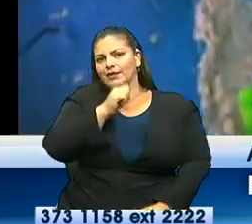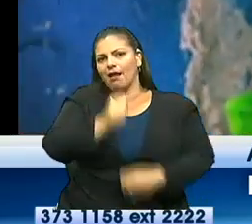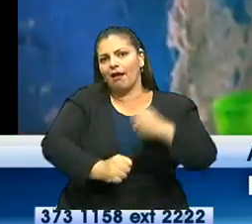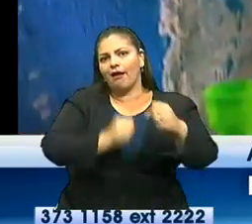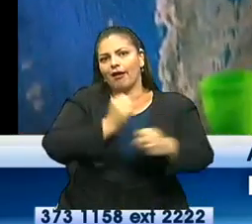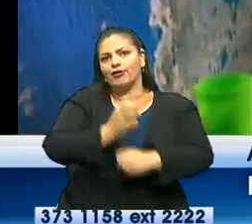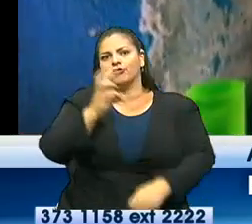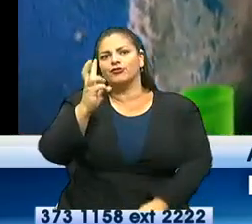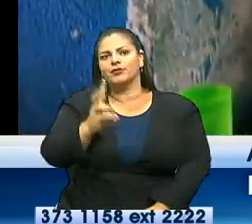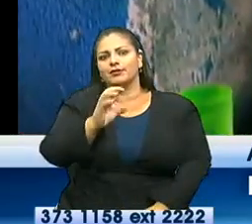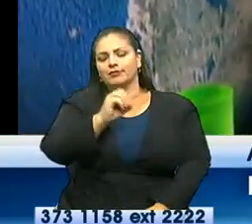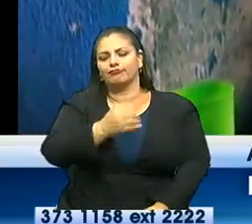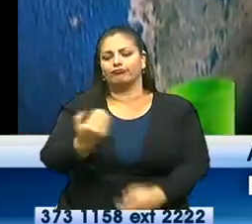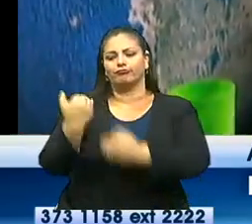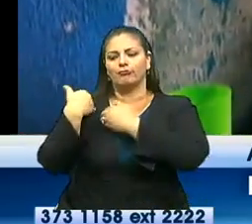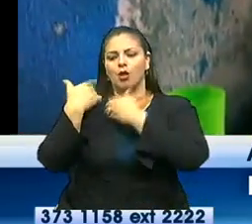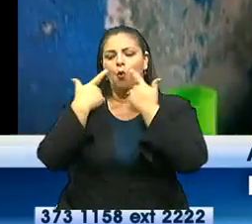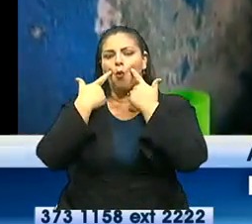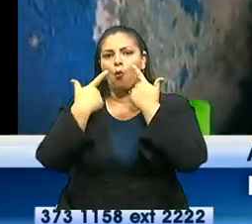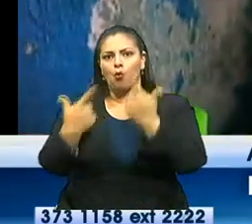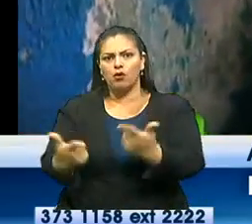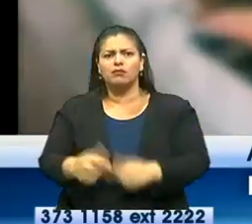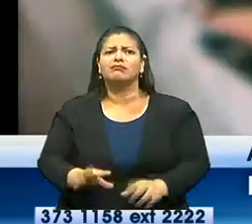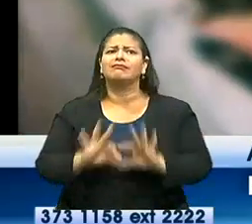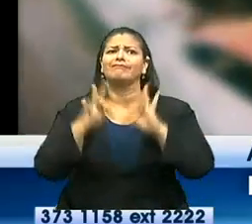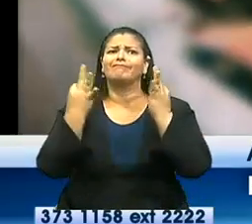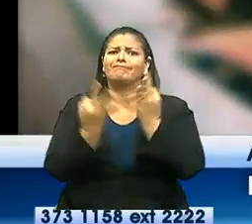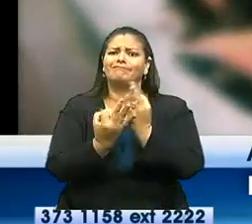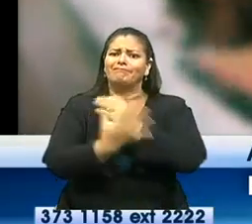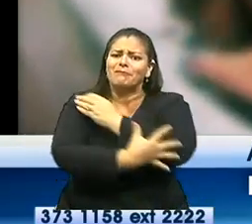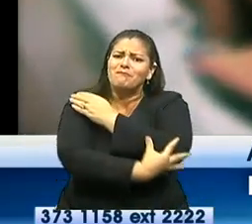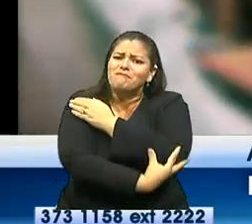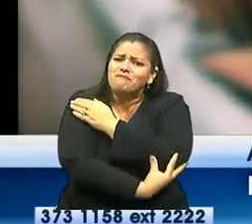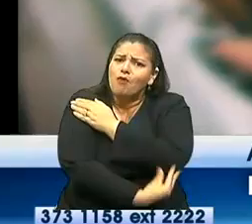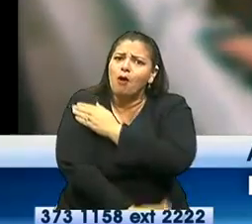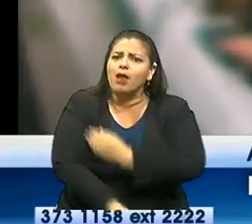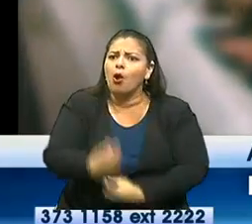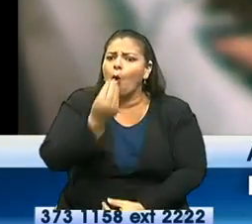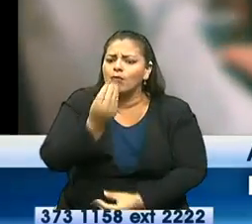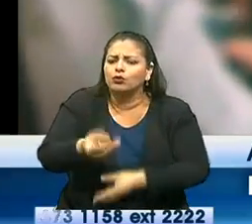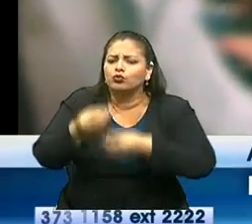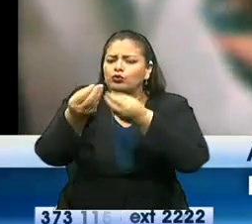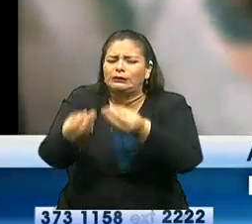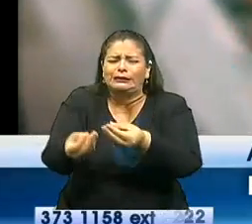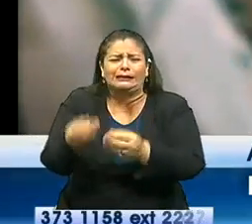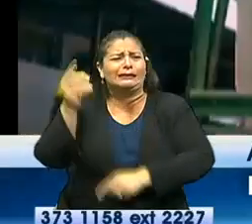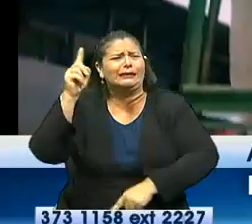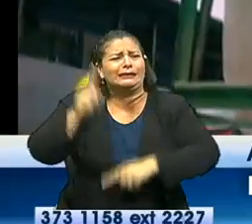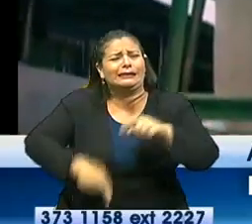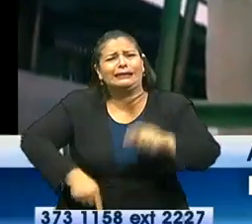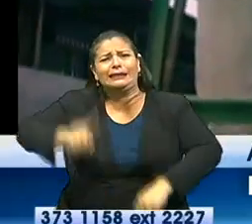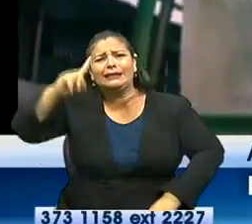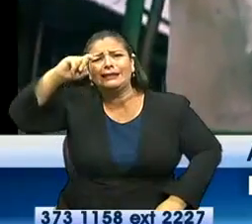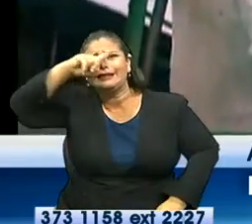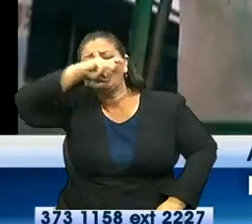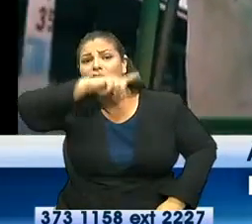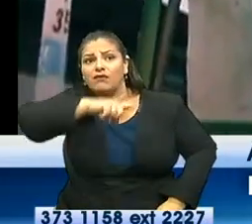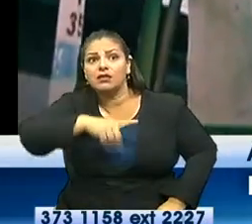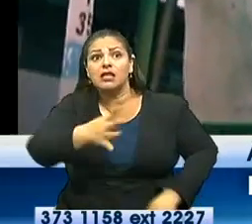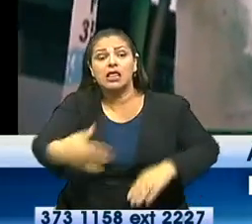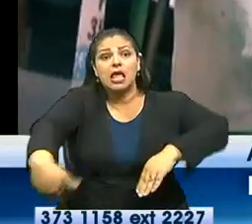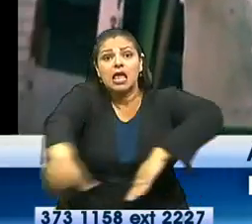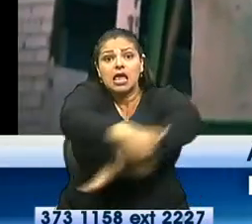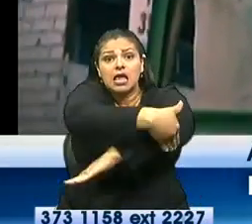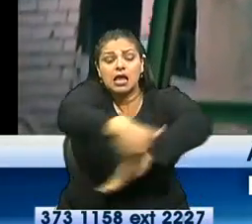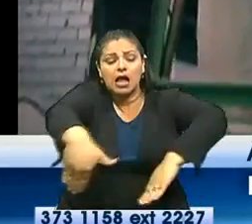poder brindarles una buena alimentación y cuidados. Y es que ellos se ganan la vida reciclando cartones y plásticos, con lo que